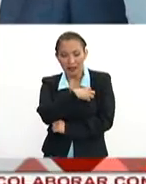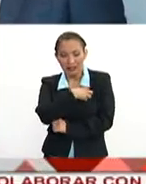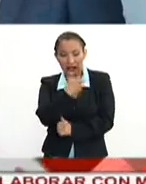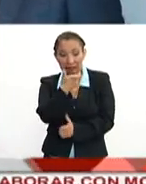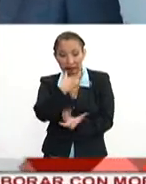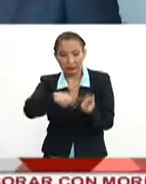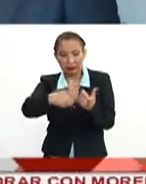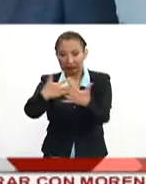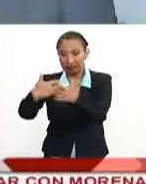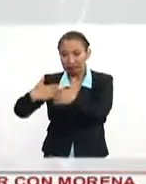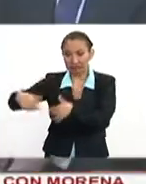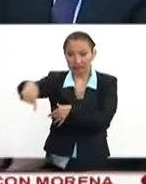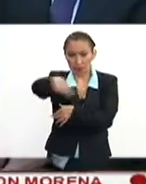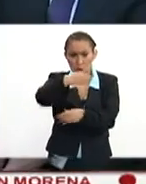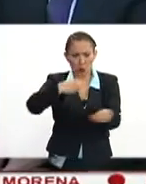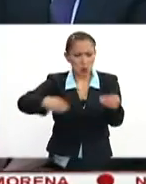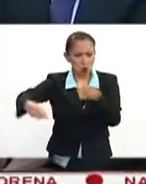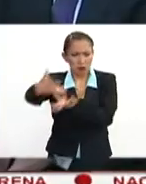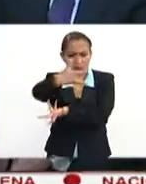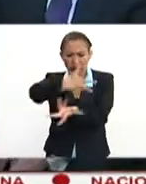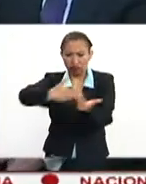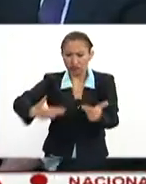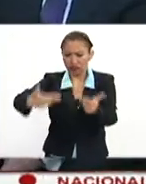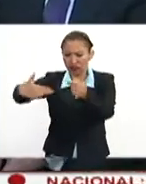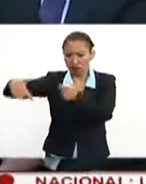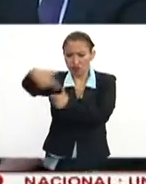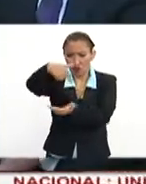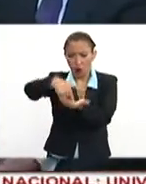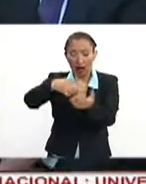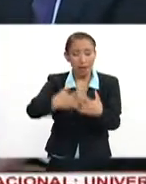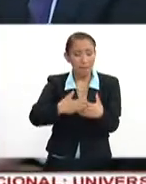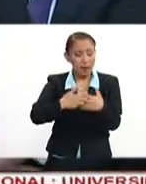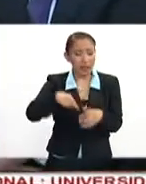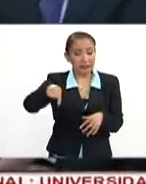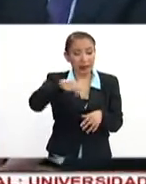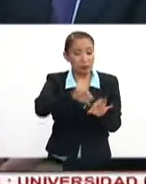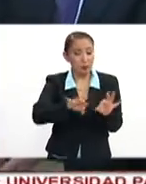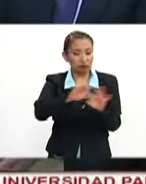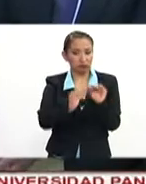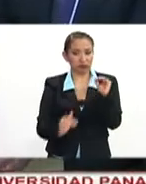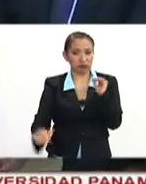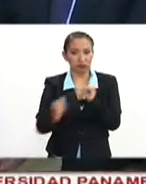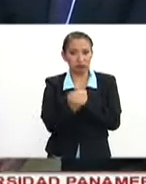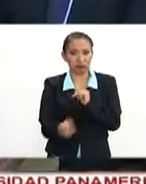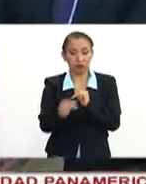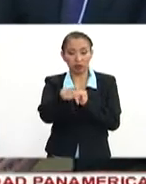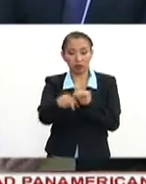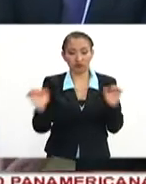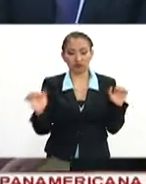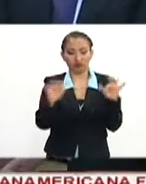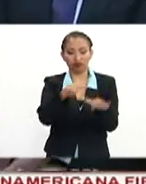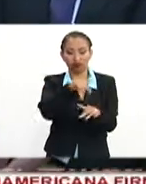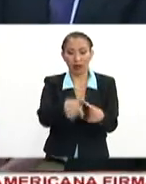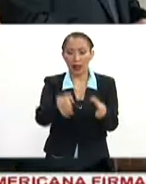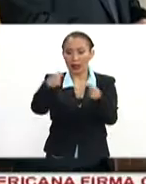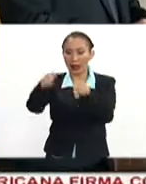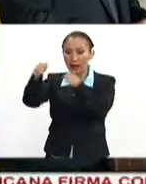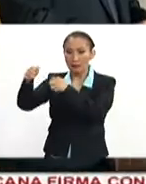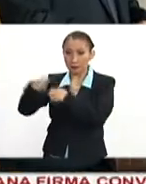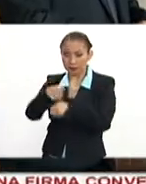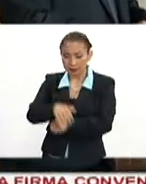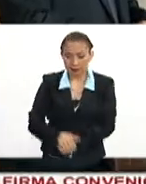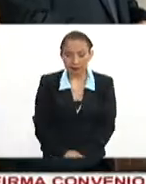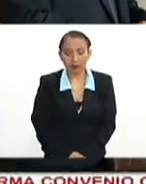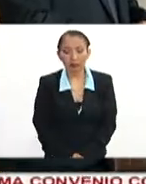de Canadá, donde prácticamente se mueven todos los negocios y donde todas las empresas más importantes del mundo tienen sus edificios